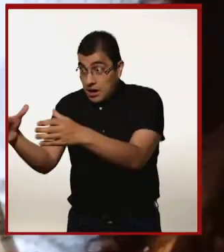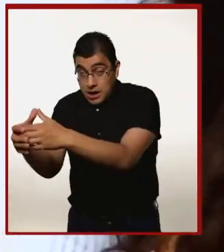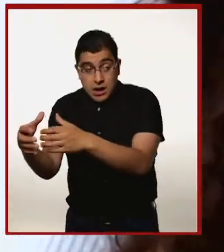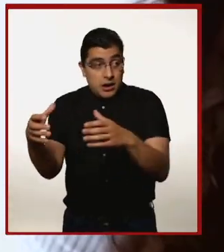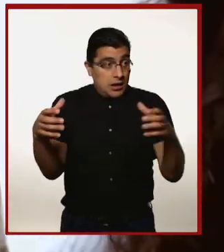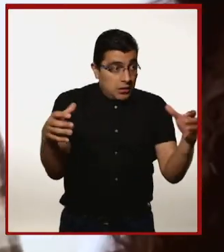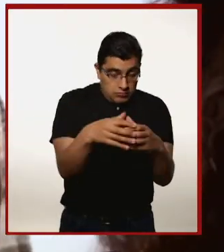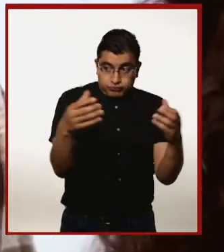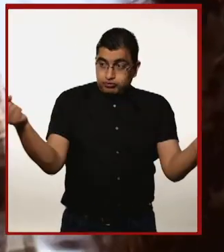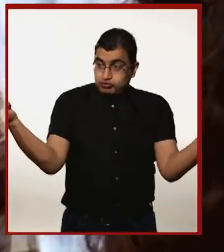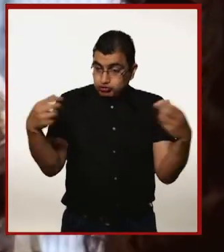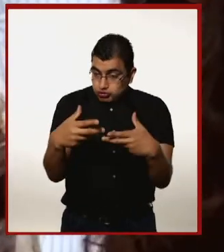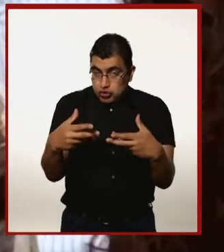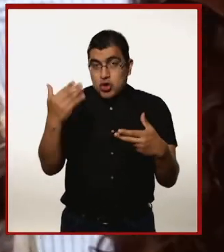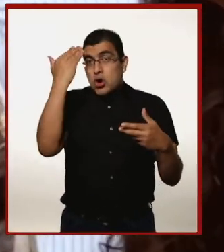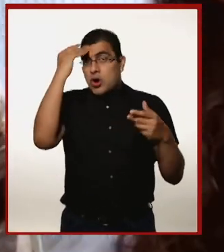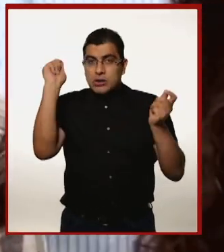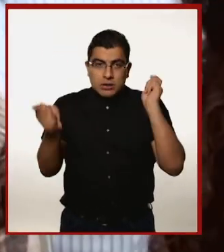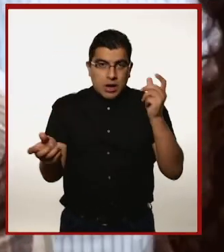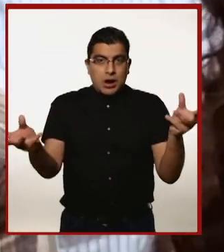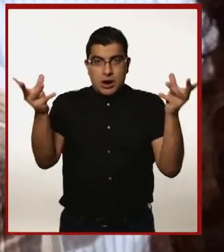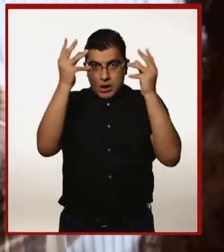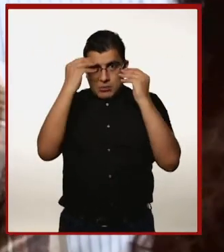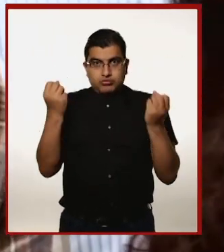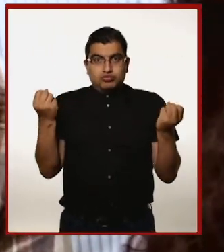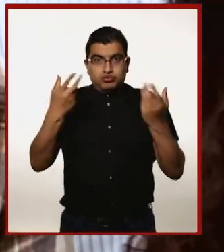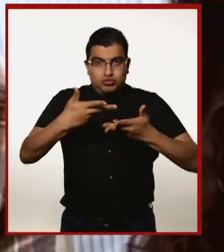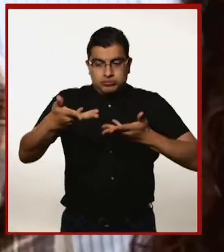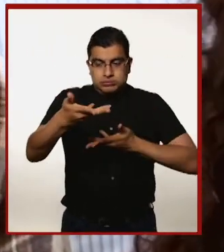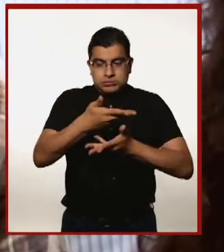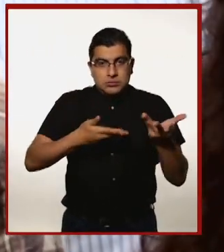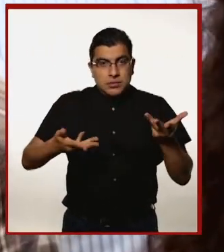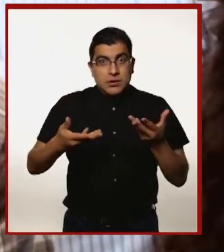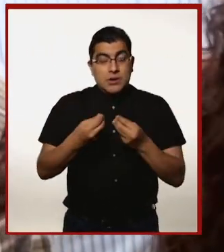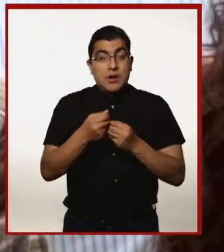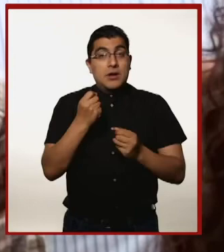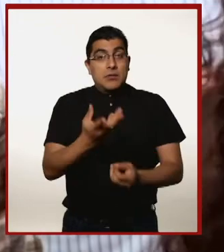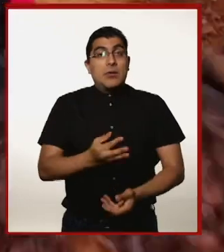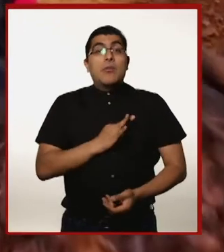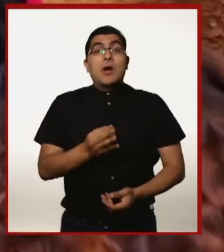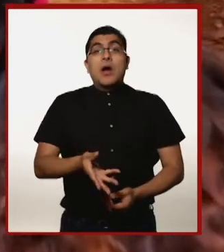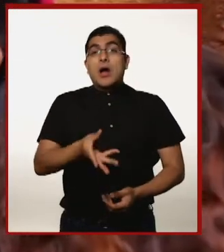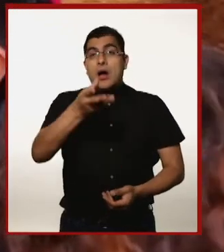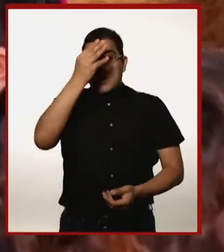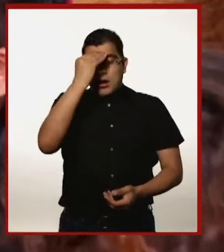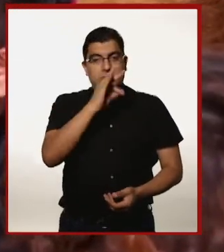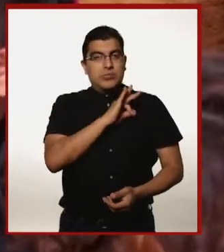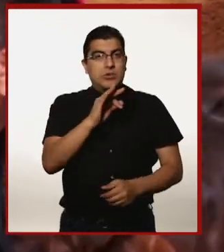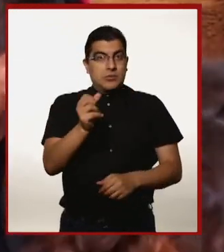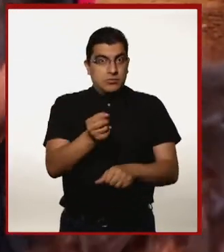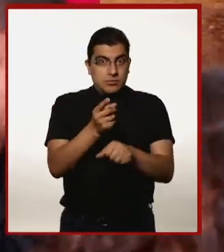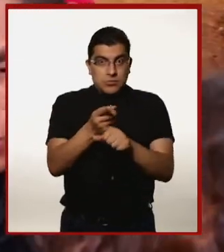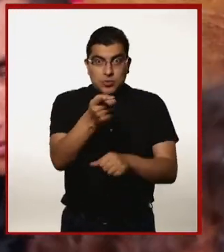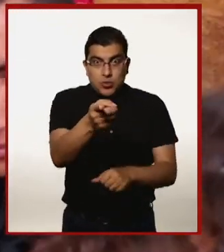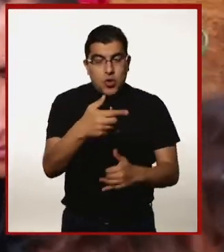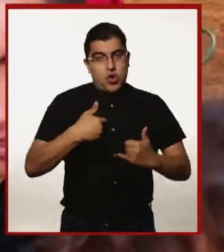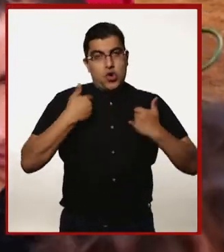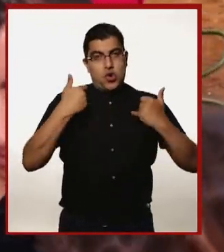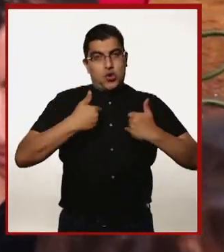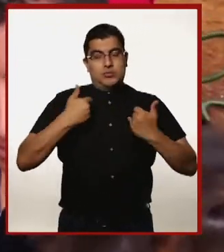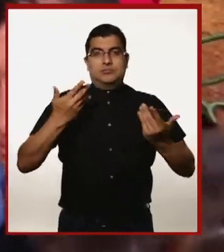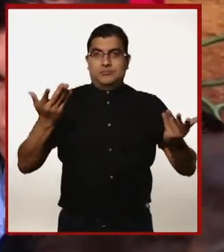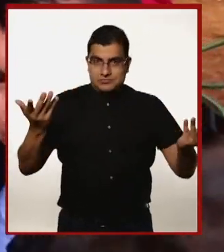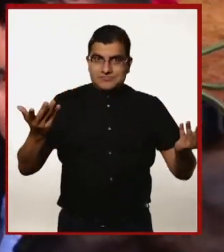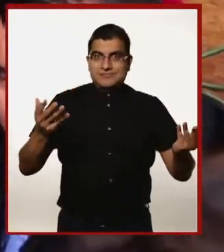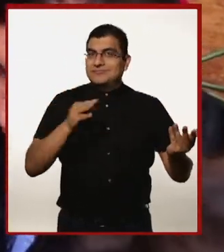cada espacio aporta sus propios saberes, sus estrategias, pero que permite también esa oportunidad para que